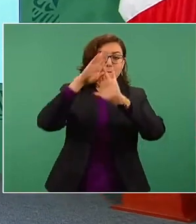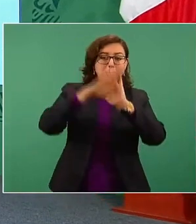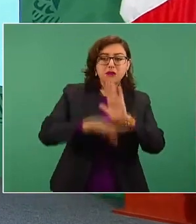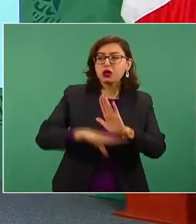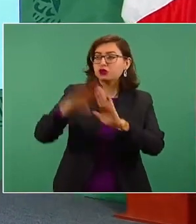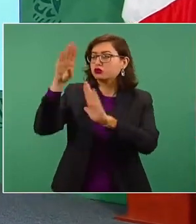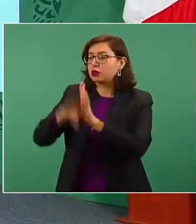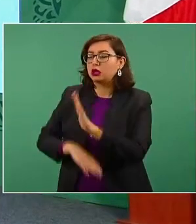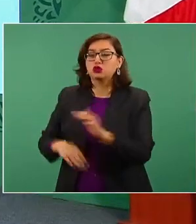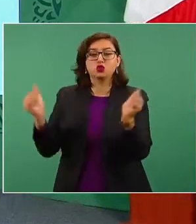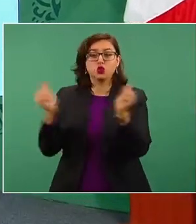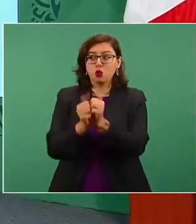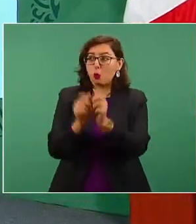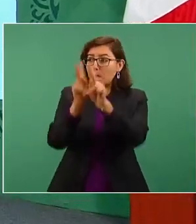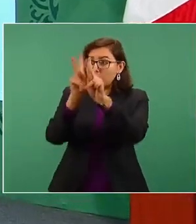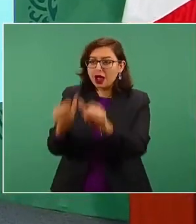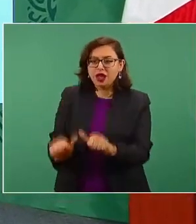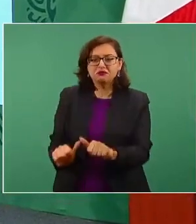pacificar al país.